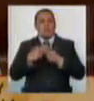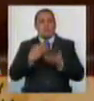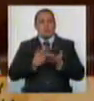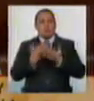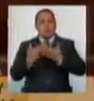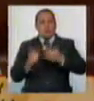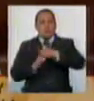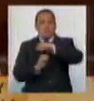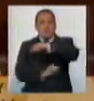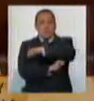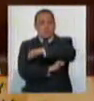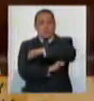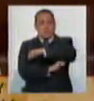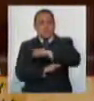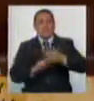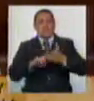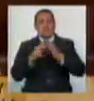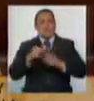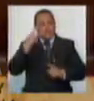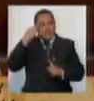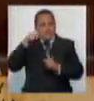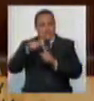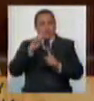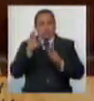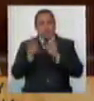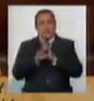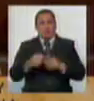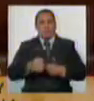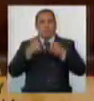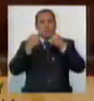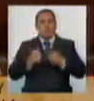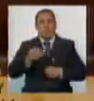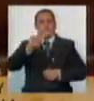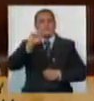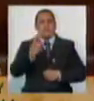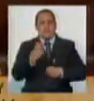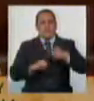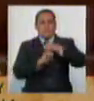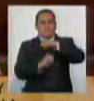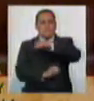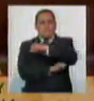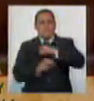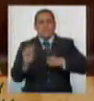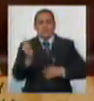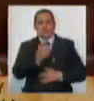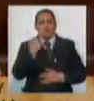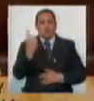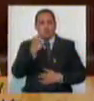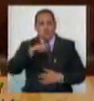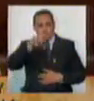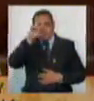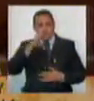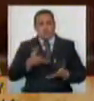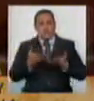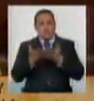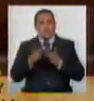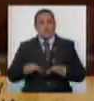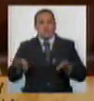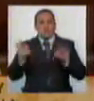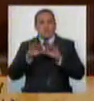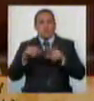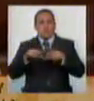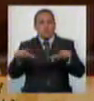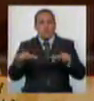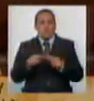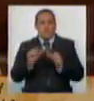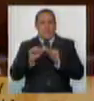ProPuentes, que tiene como meta construir e instalar 1.000 puentes en todo el Perú, dando prioridad a las zonas